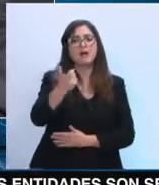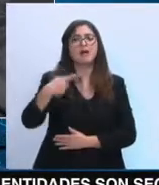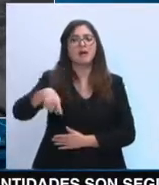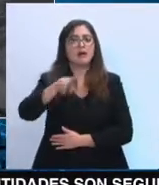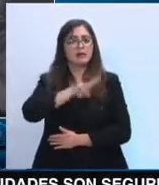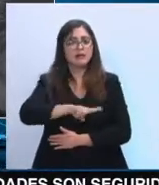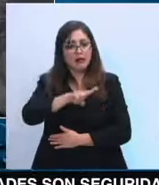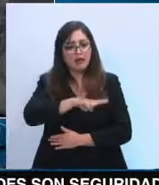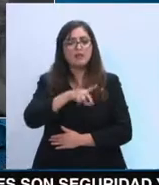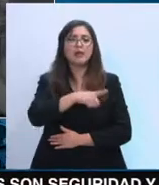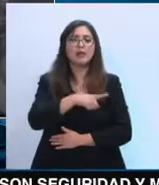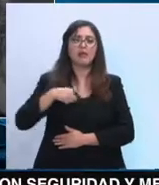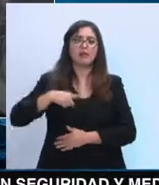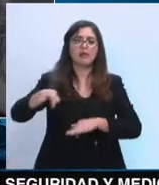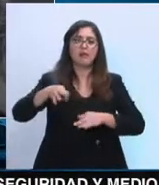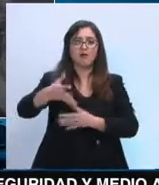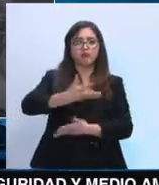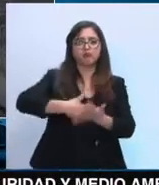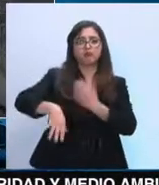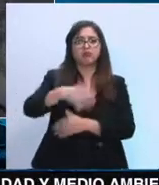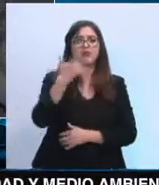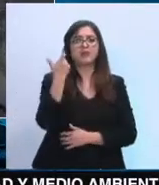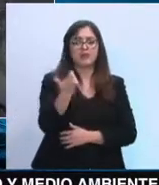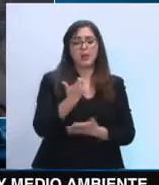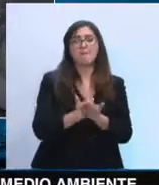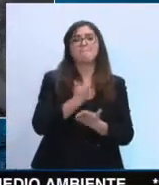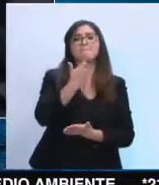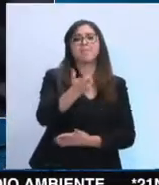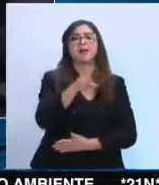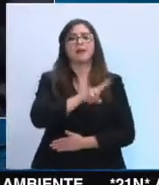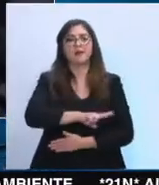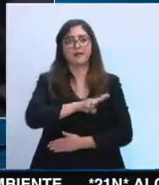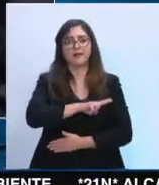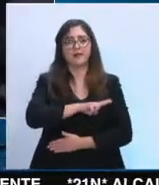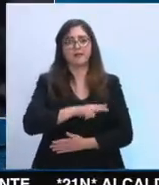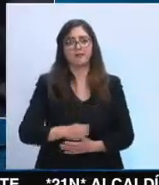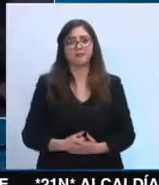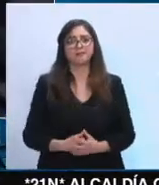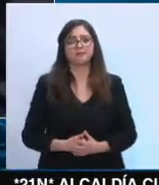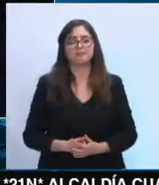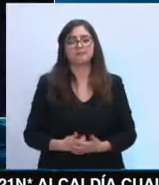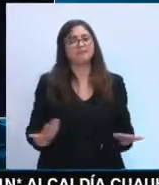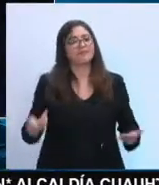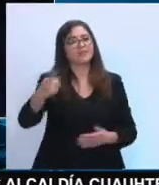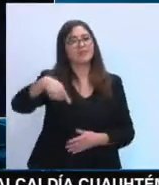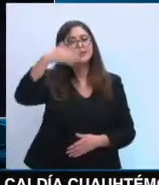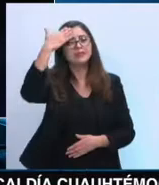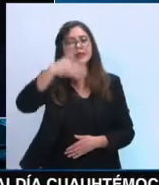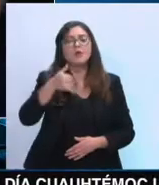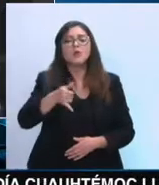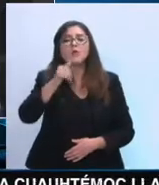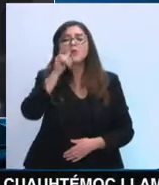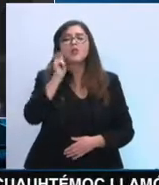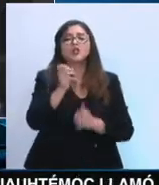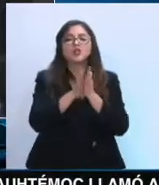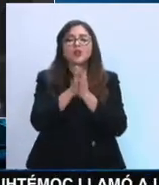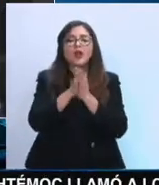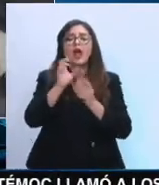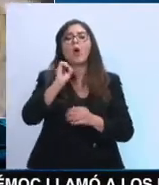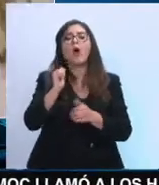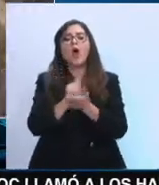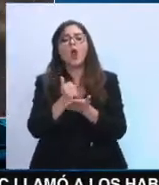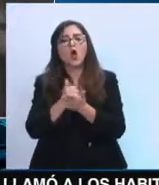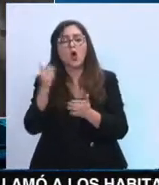hay que trabajar para sacar el dinero para pagar la renta. Y es que a quien no se le antoja un rico champurrado, arroz con